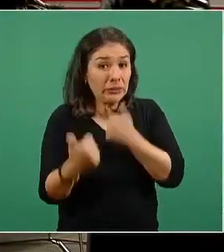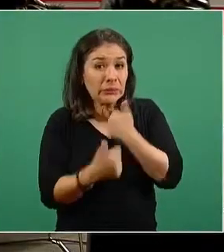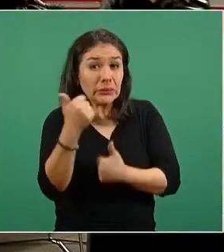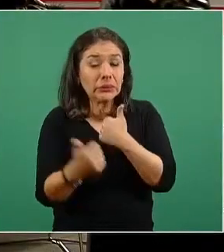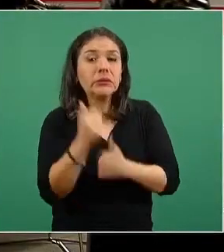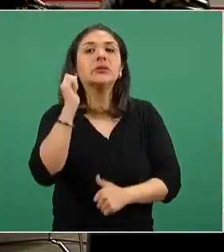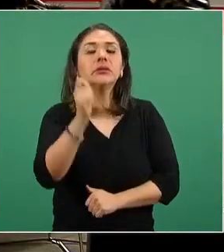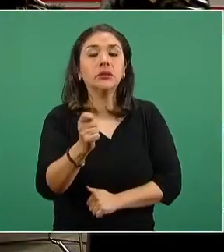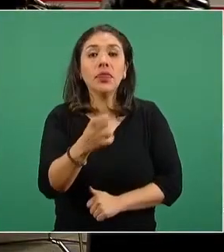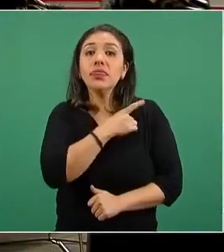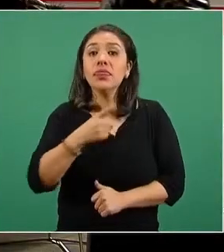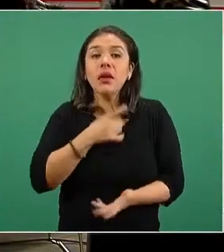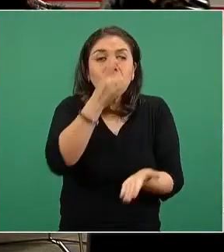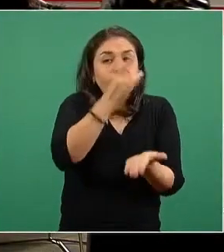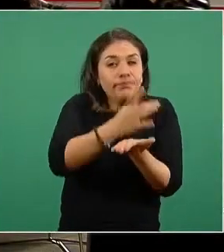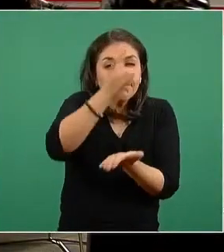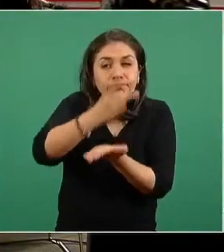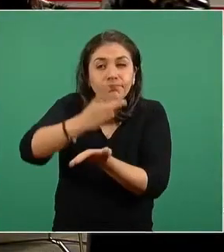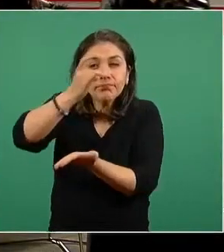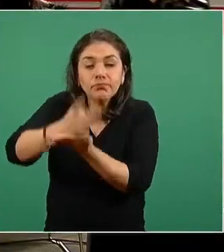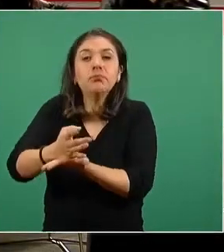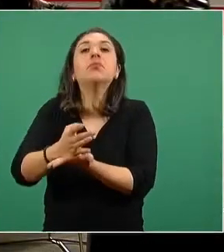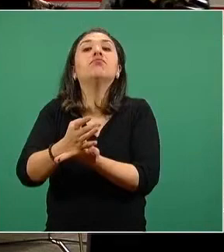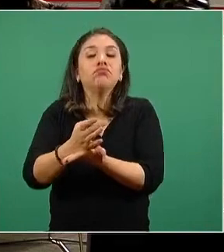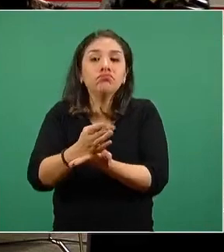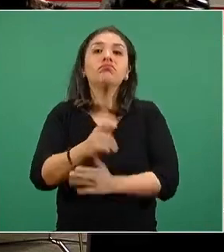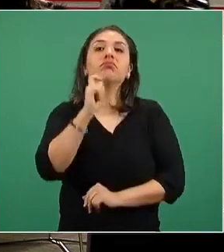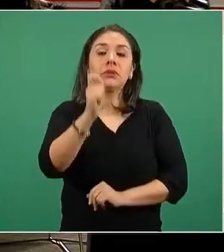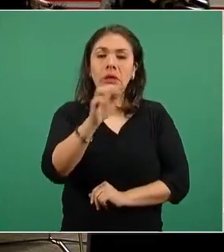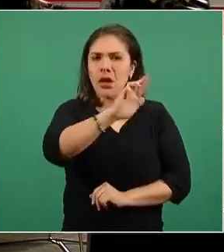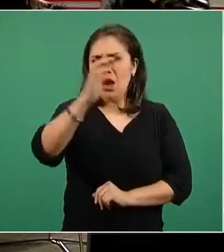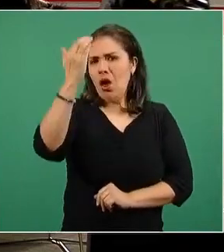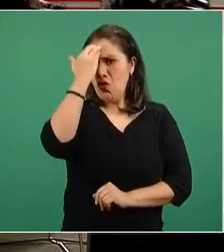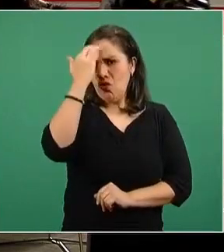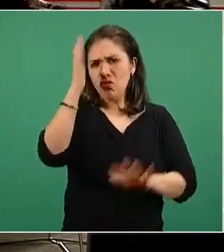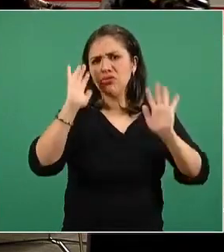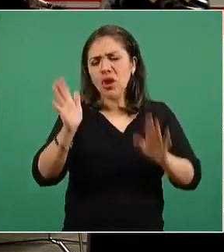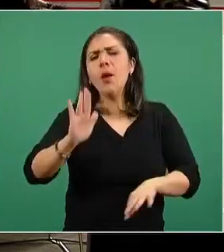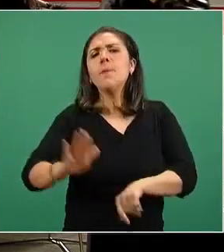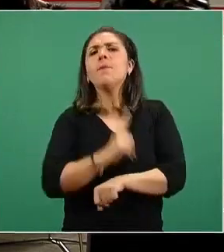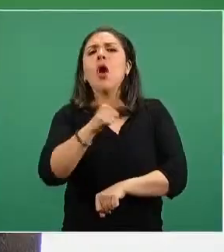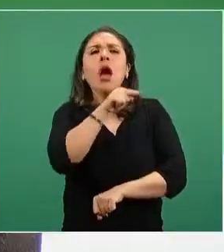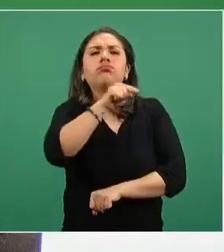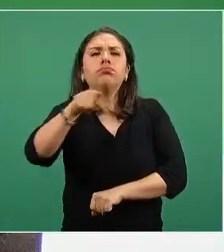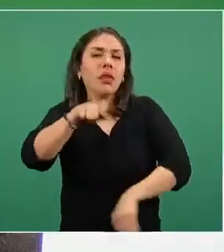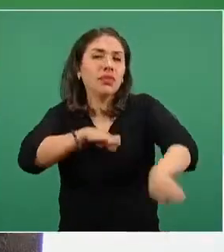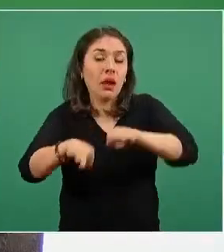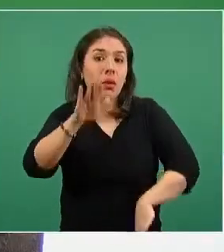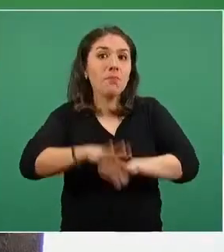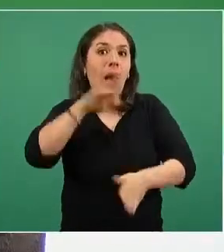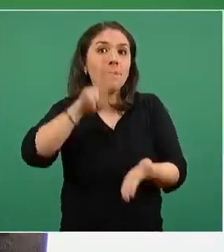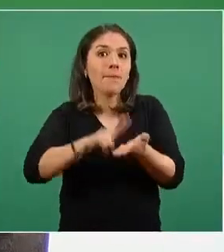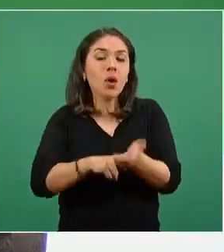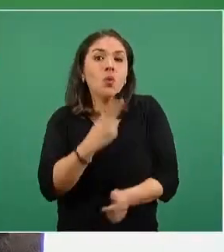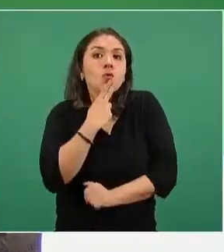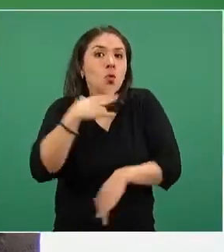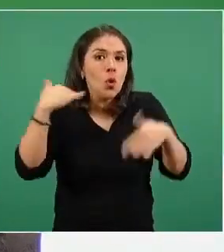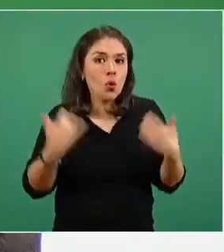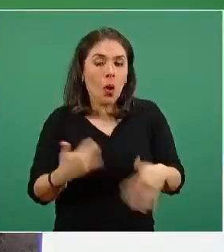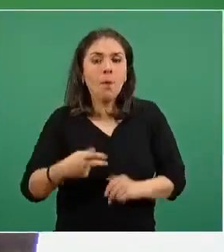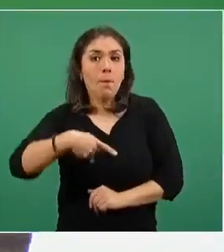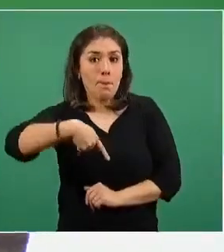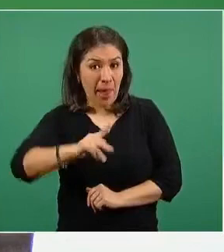que sean identificables. Por supuesto, son reconocibles por el trabajo tan valioso que hacen, pero